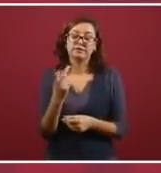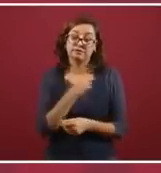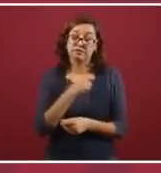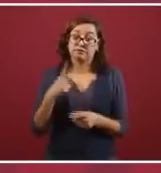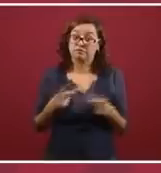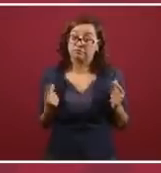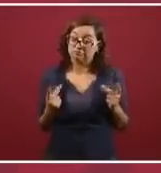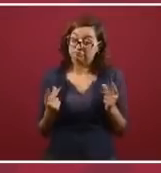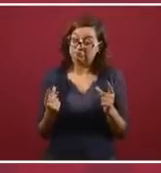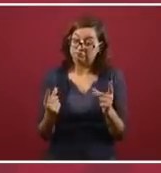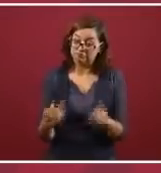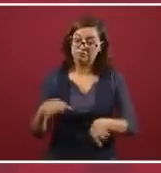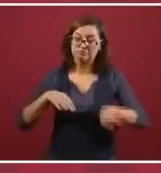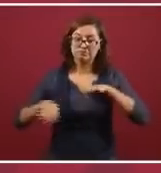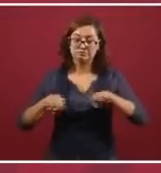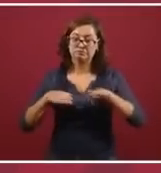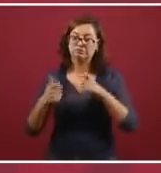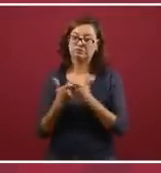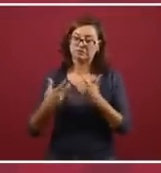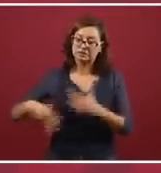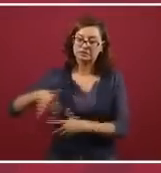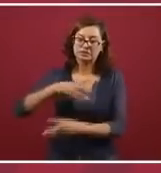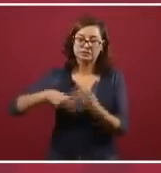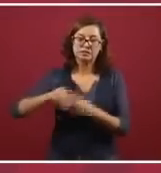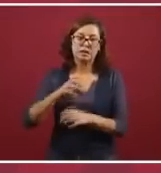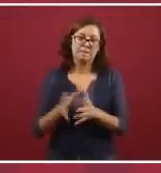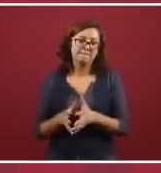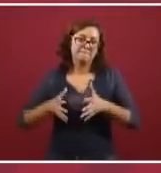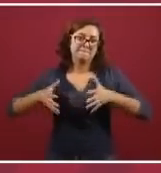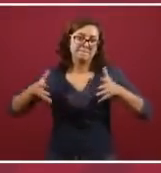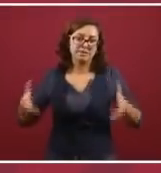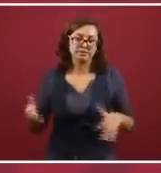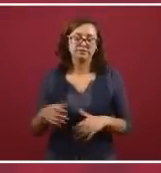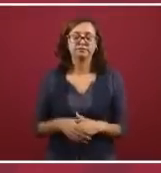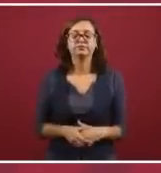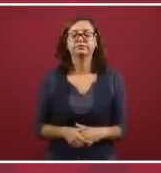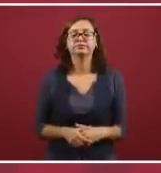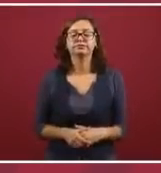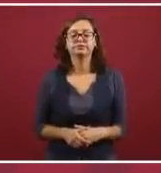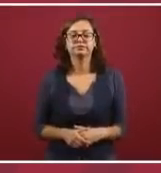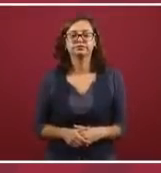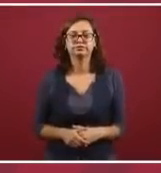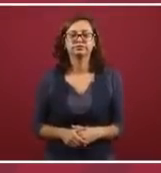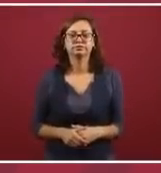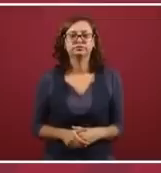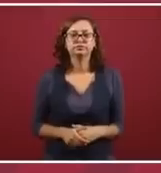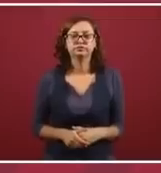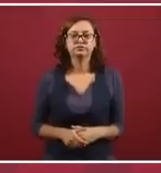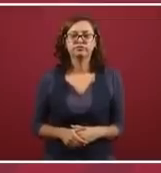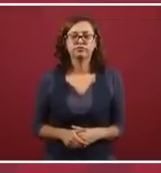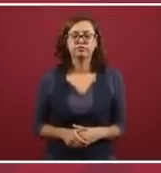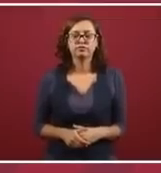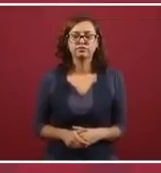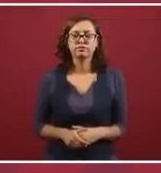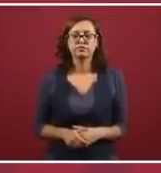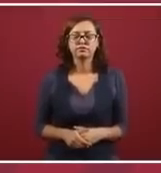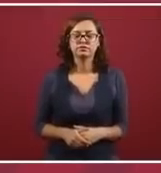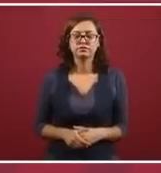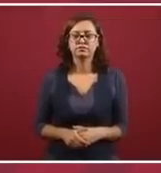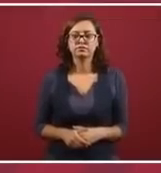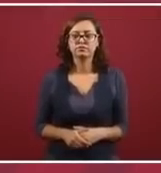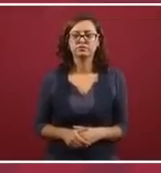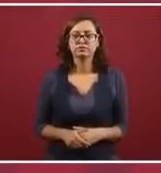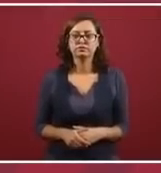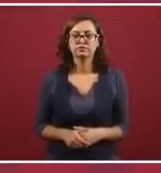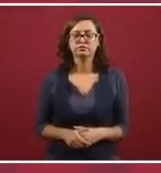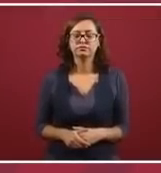crecimiento. Estamos ahora logrando que haya también